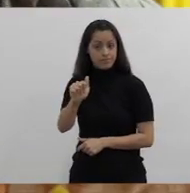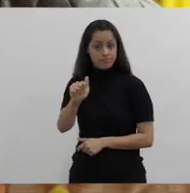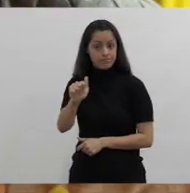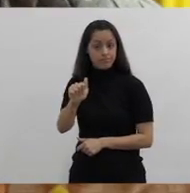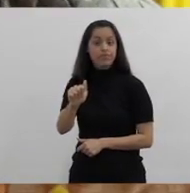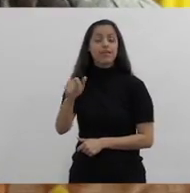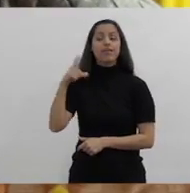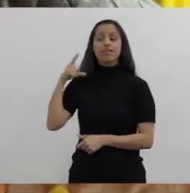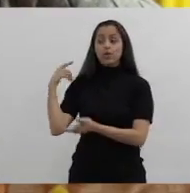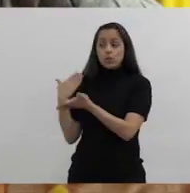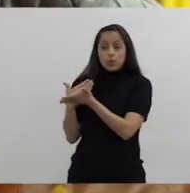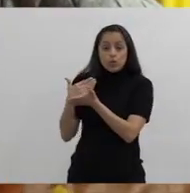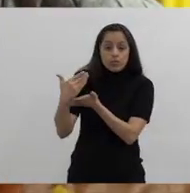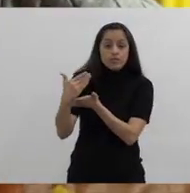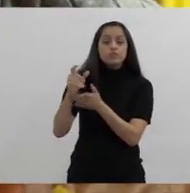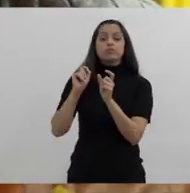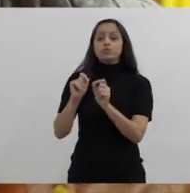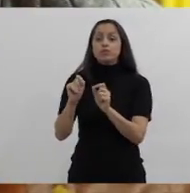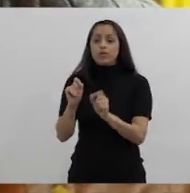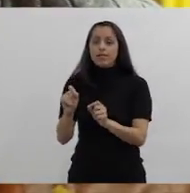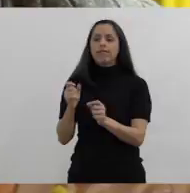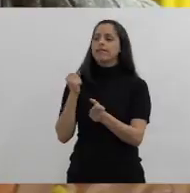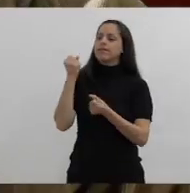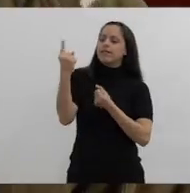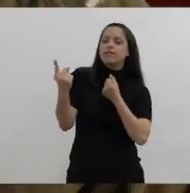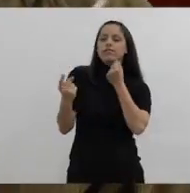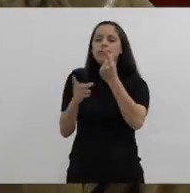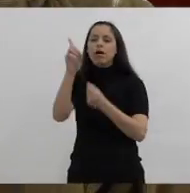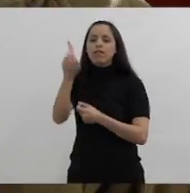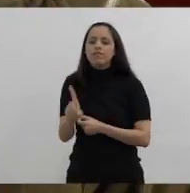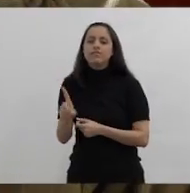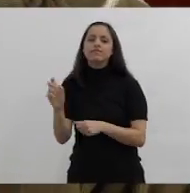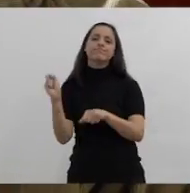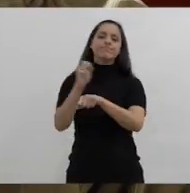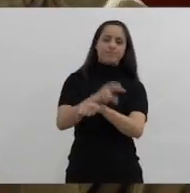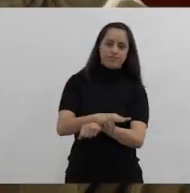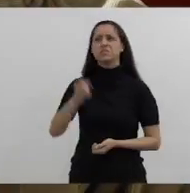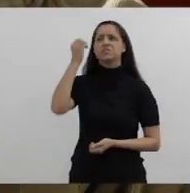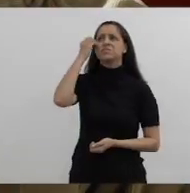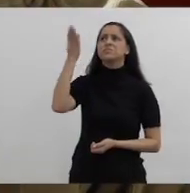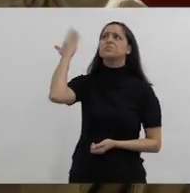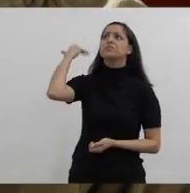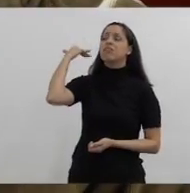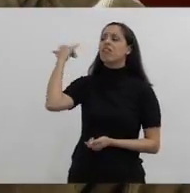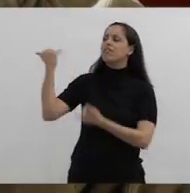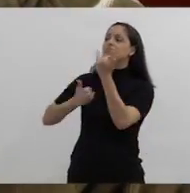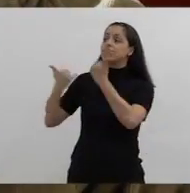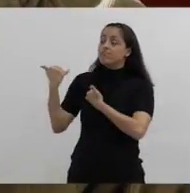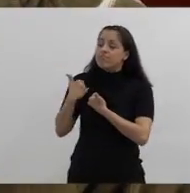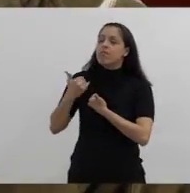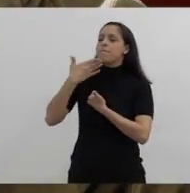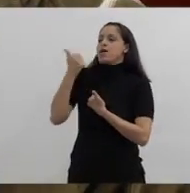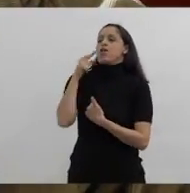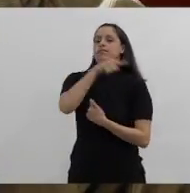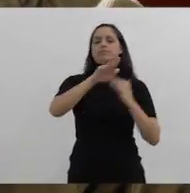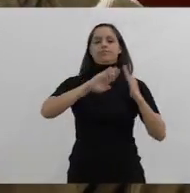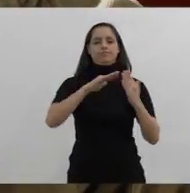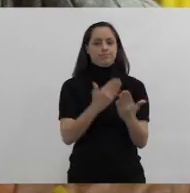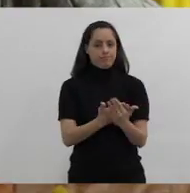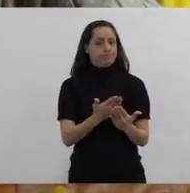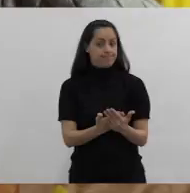esa época hubo casos esporádicos. No recuerdo exactamente quién nos aconsejó este